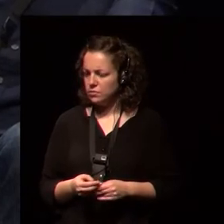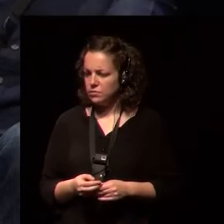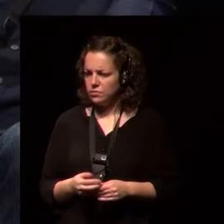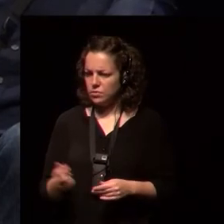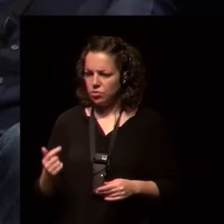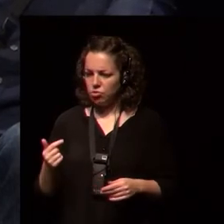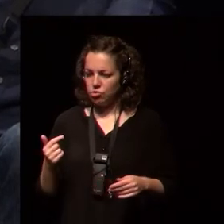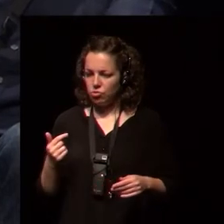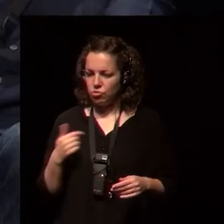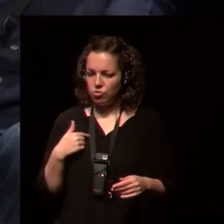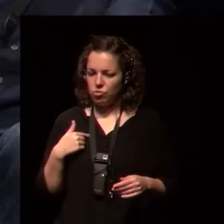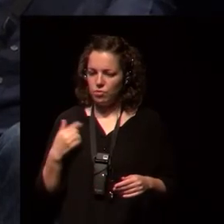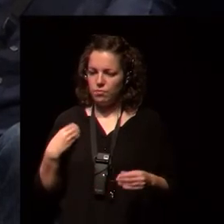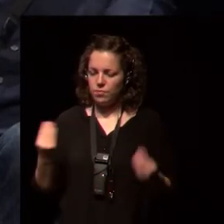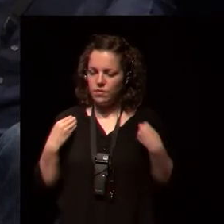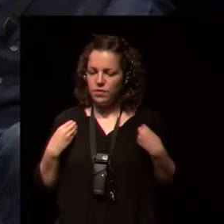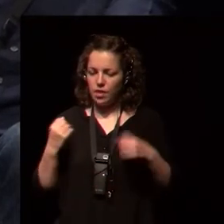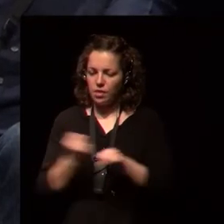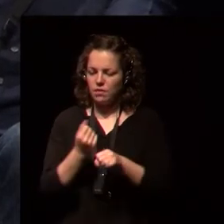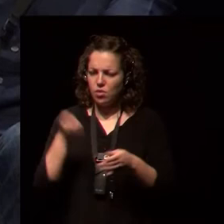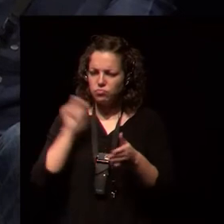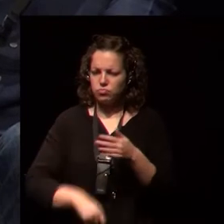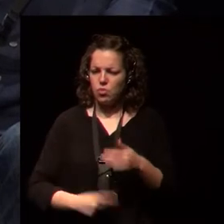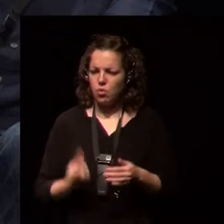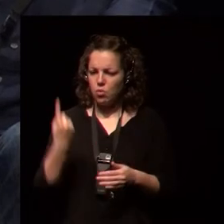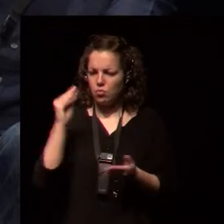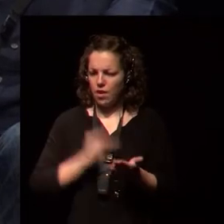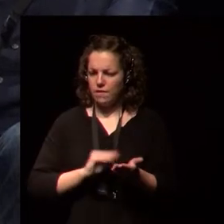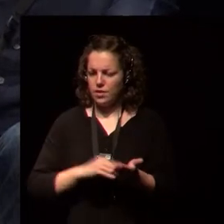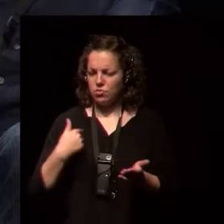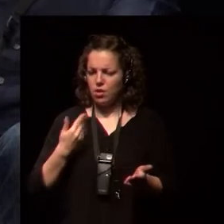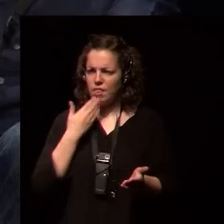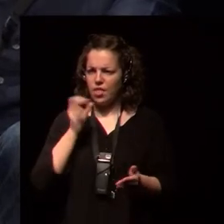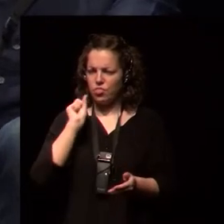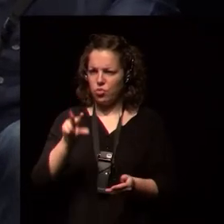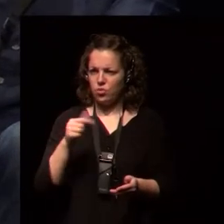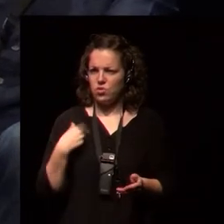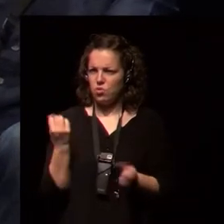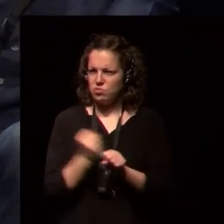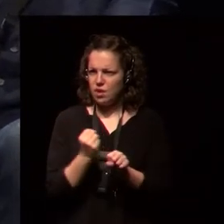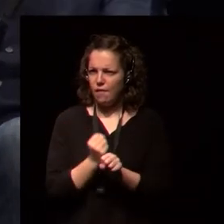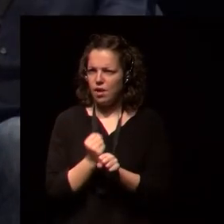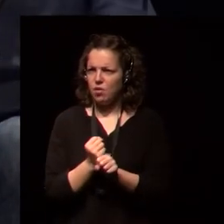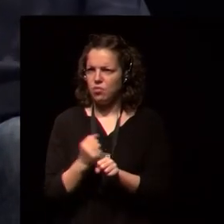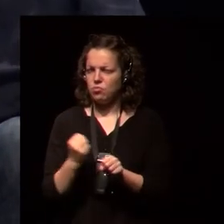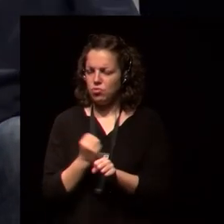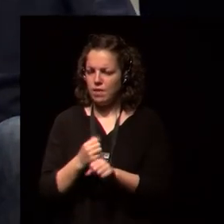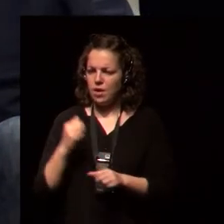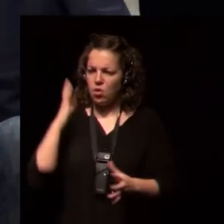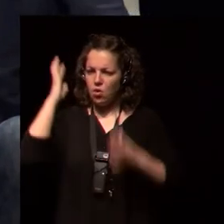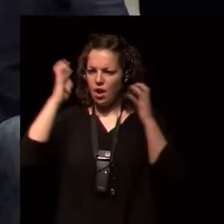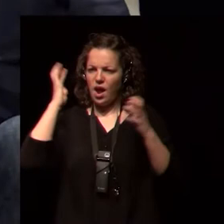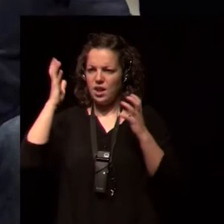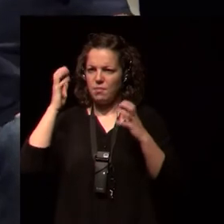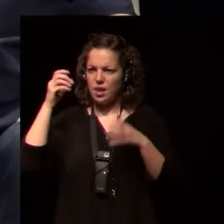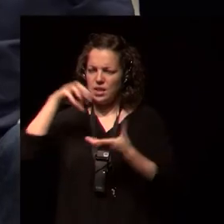solo he trabajado duro en mi vida en una ocasión, que fue cuando tenía 12 años y tenía un trabajo en una granja,